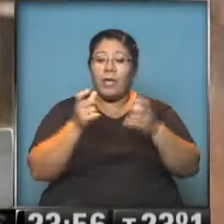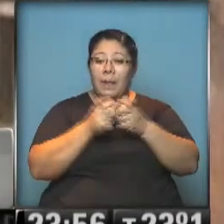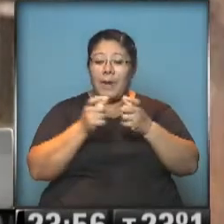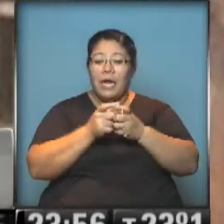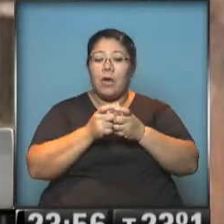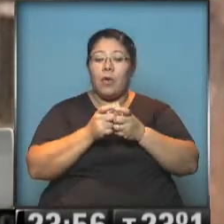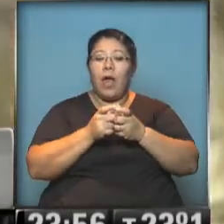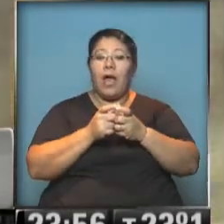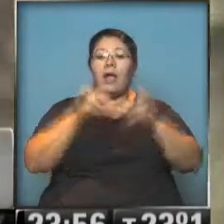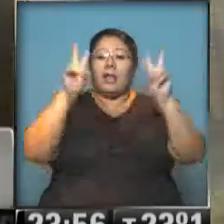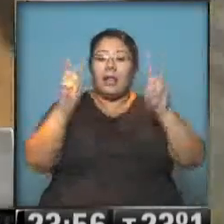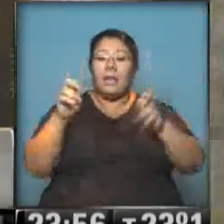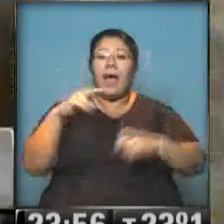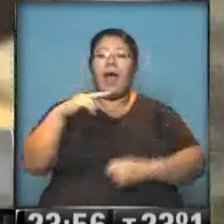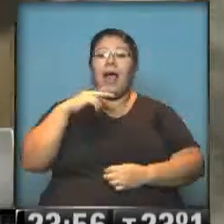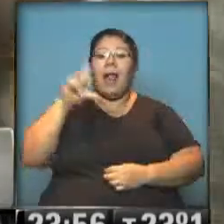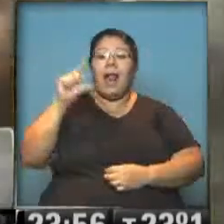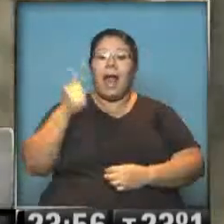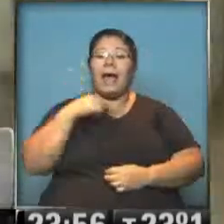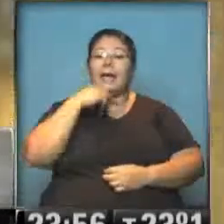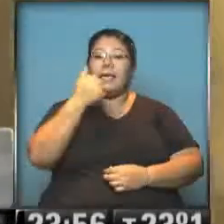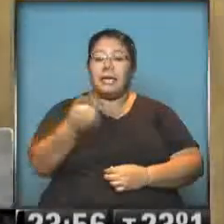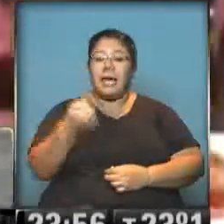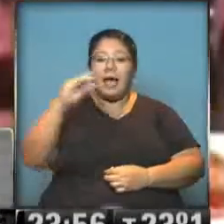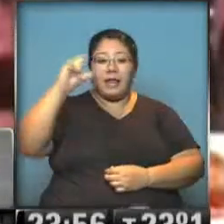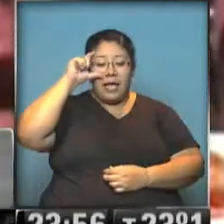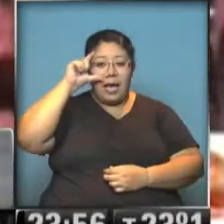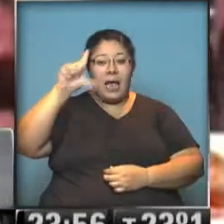porque andaba por la calle después de las 9 de la noche.